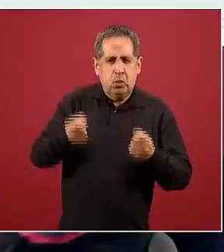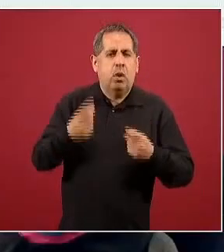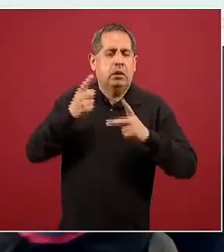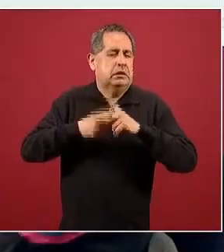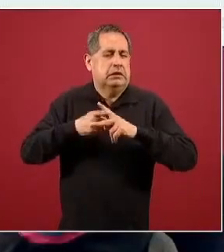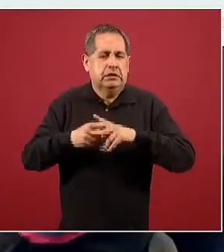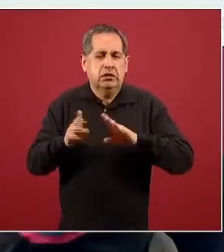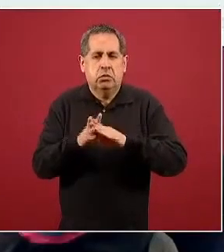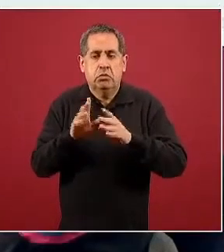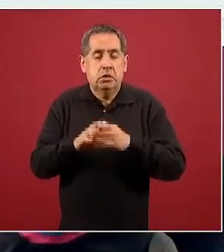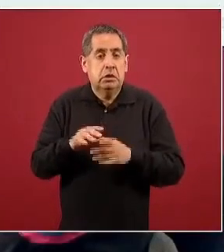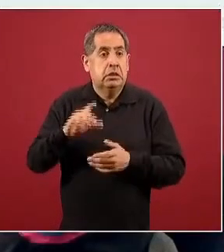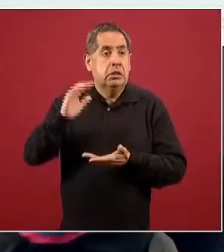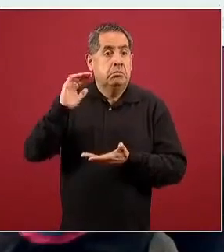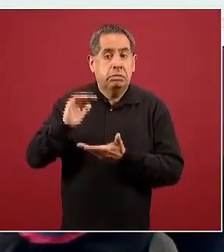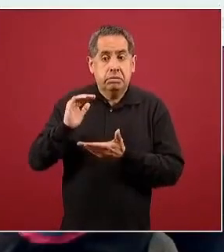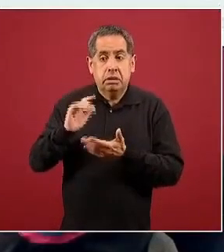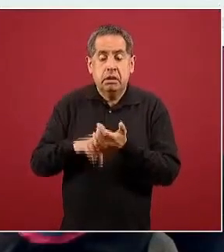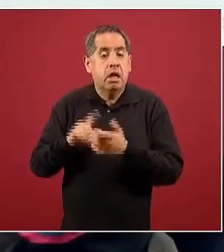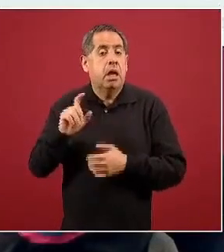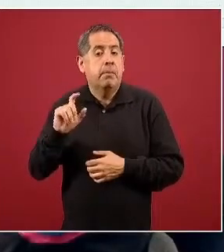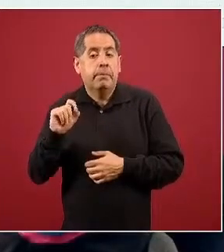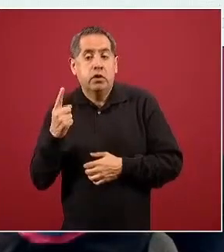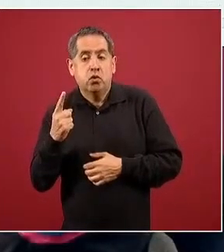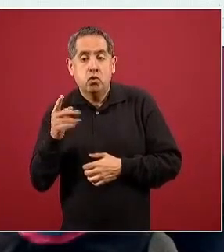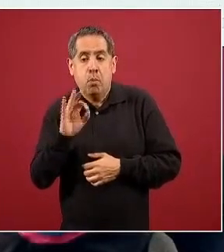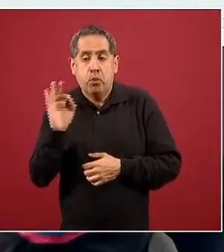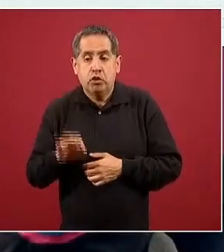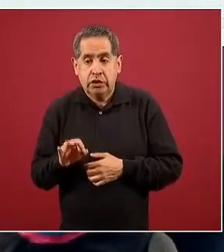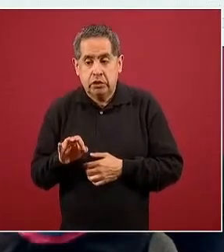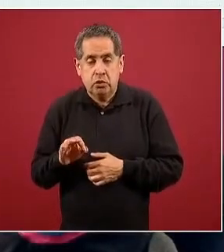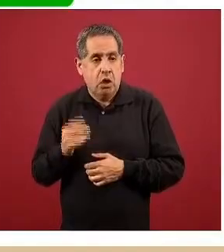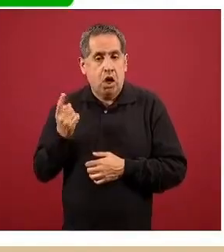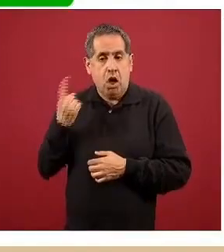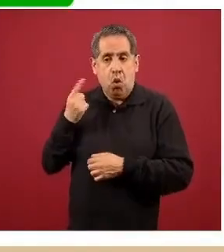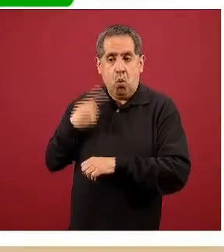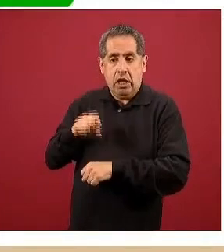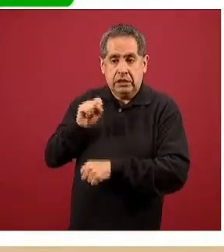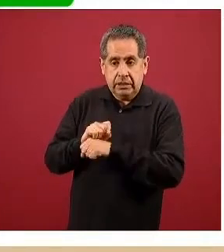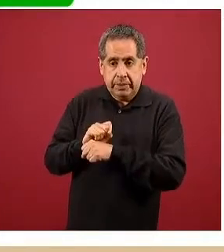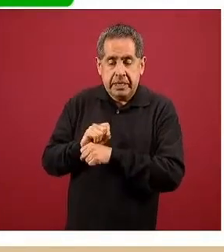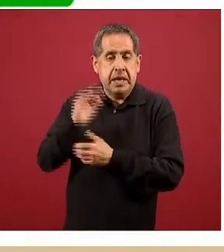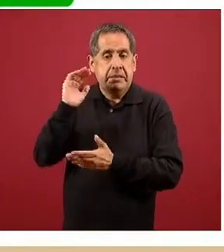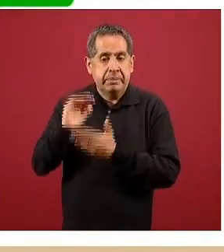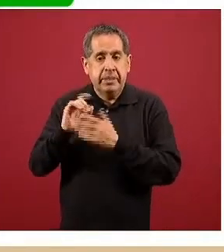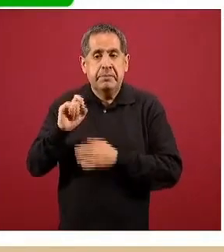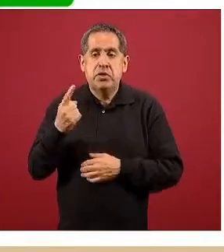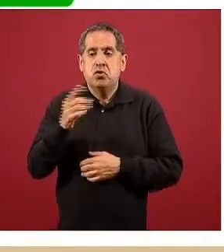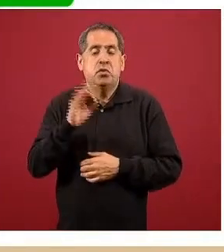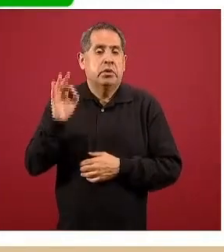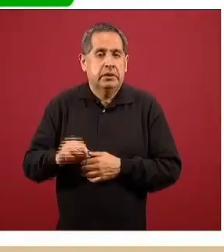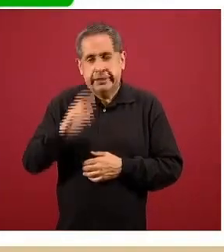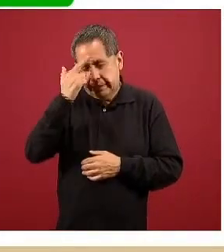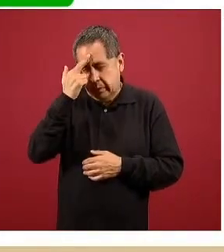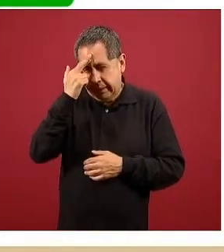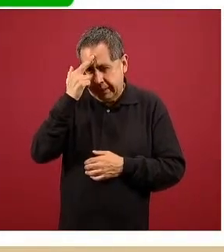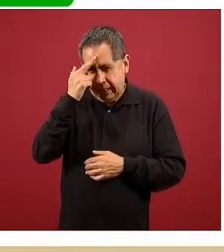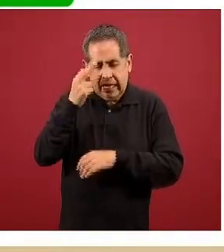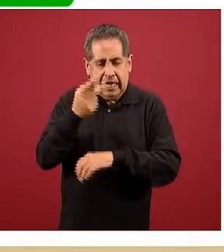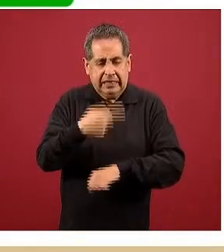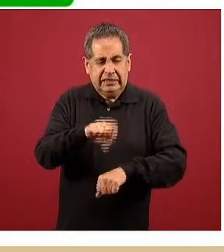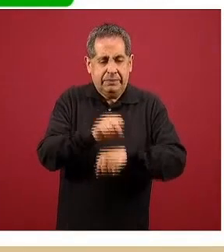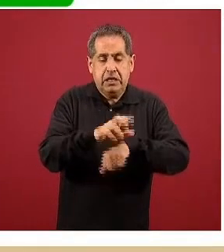casos, tenemos una disminución del 21% sobre la última semana, la semana previa. Recordemos que la